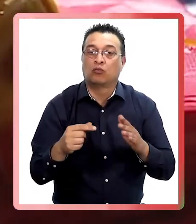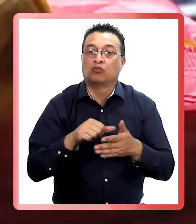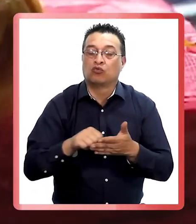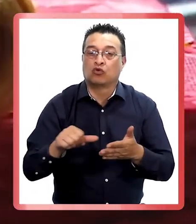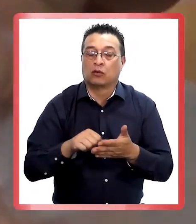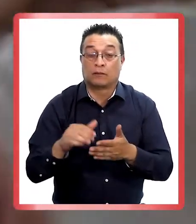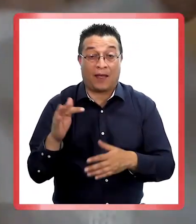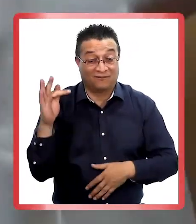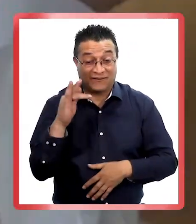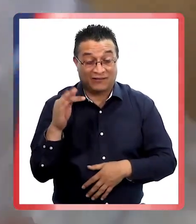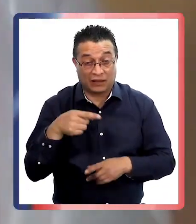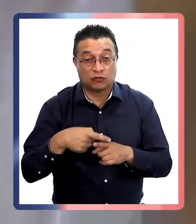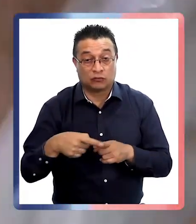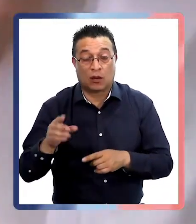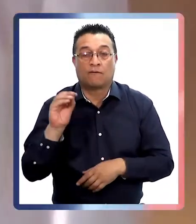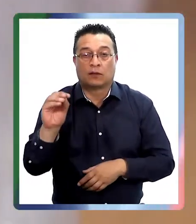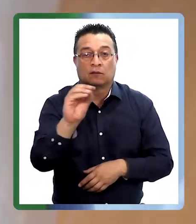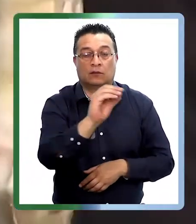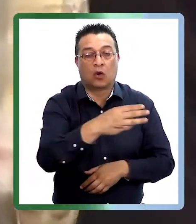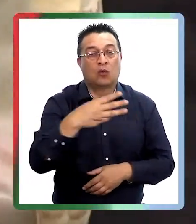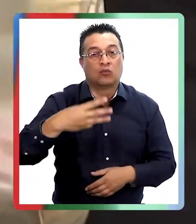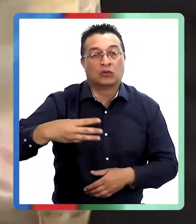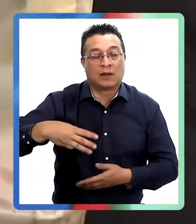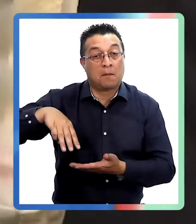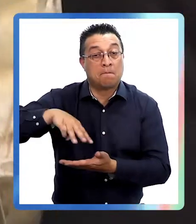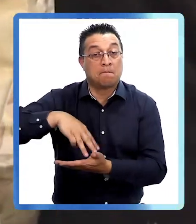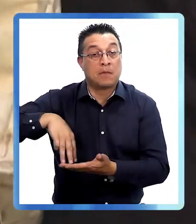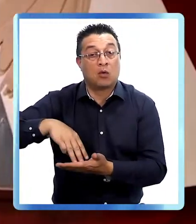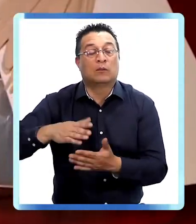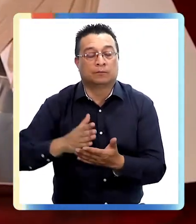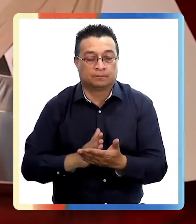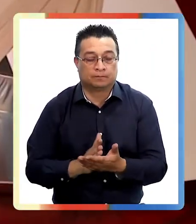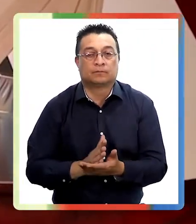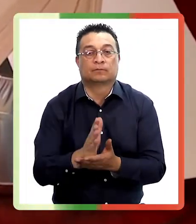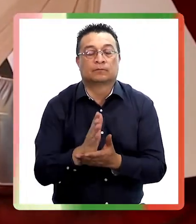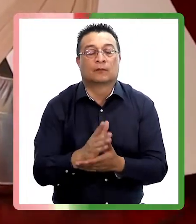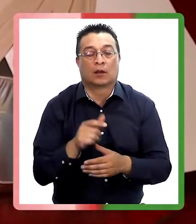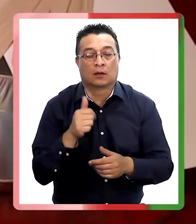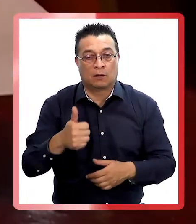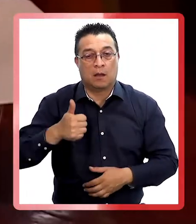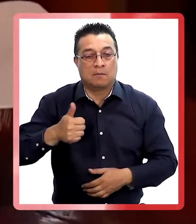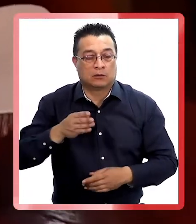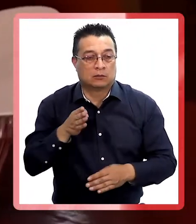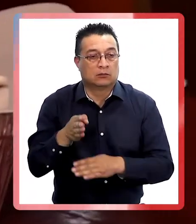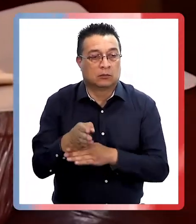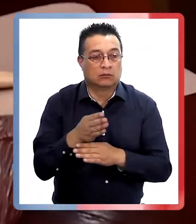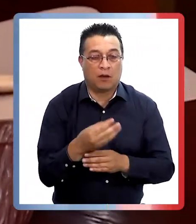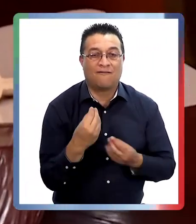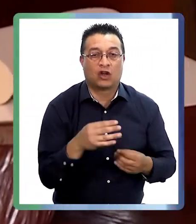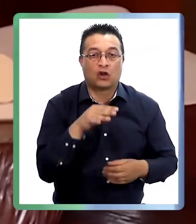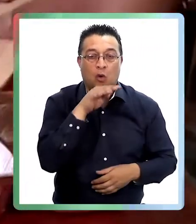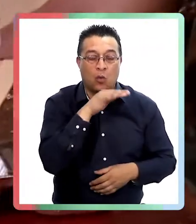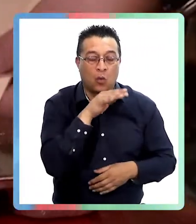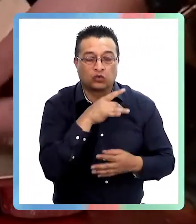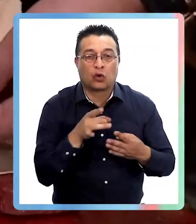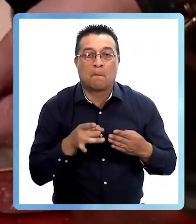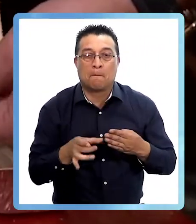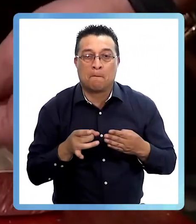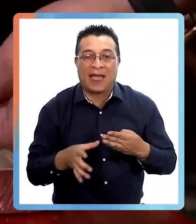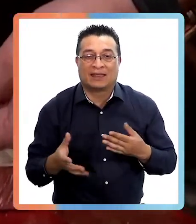febrero se oficiará a las municipalidades en el Maule para que comiencen con las inspecciones del buen uso del